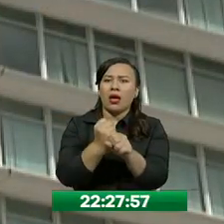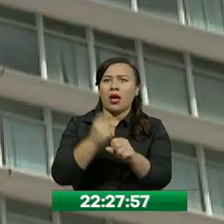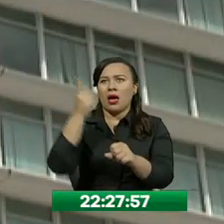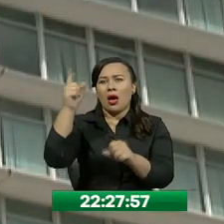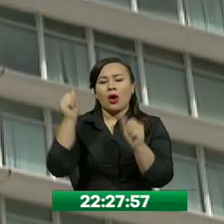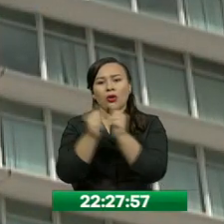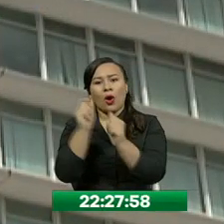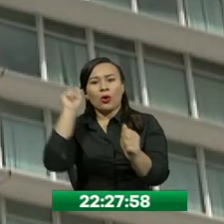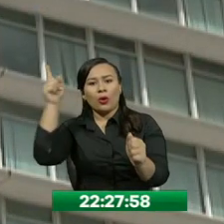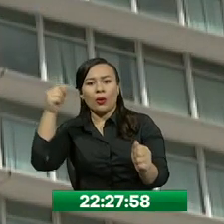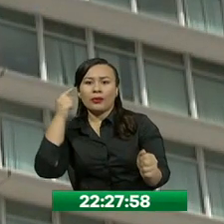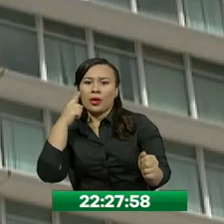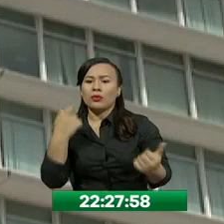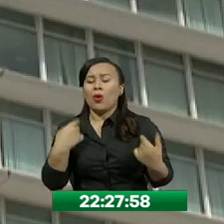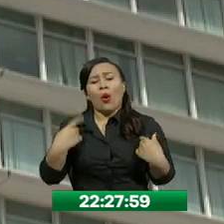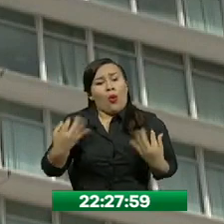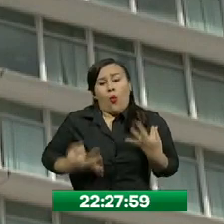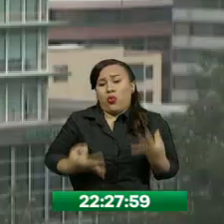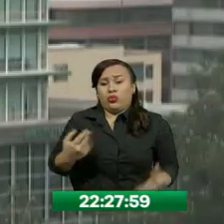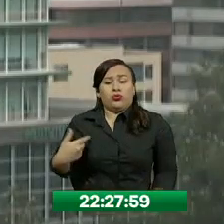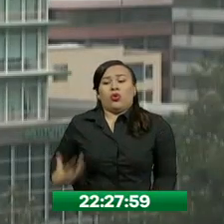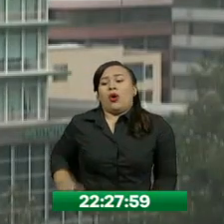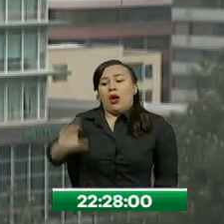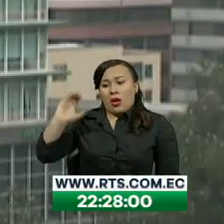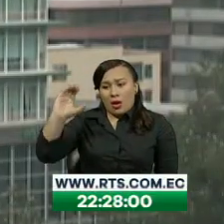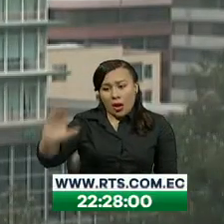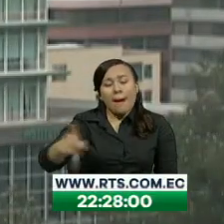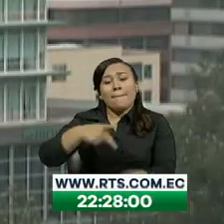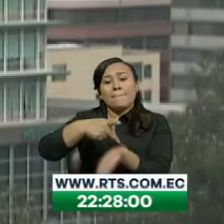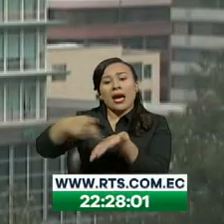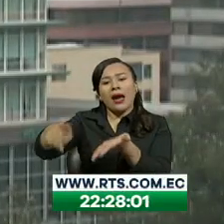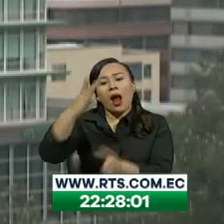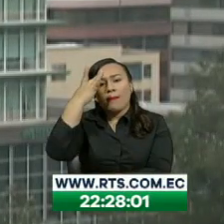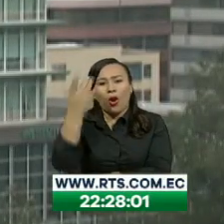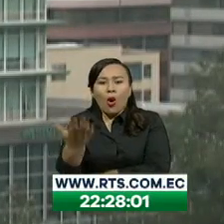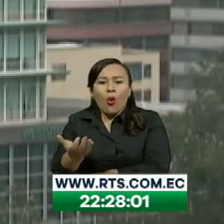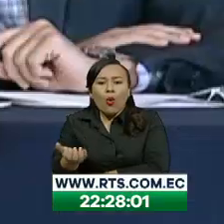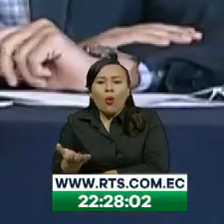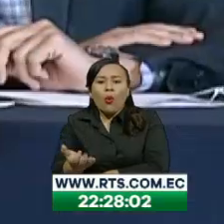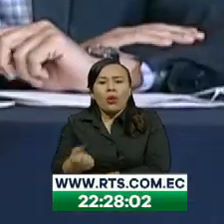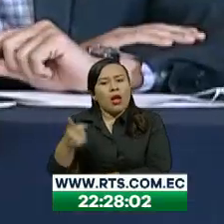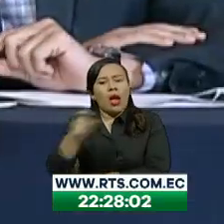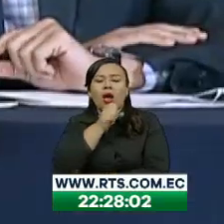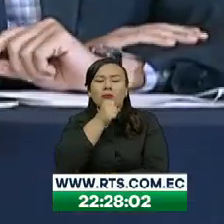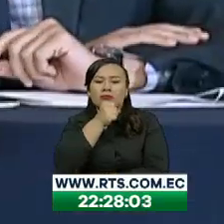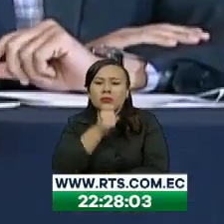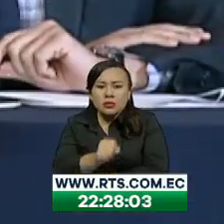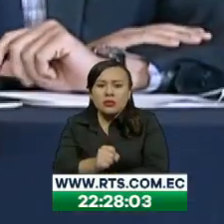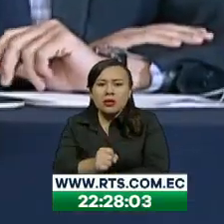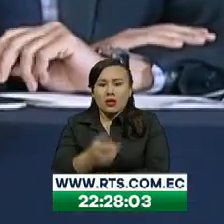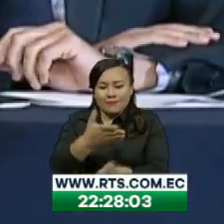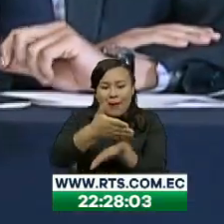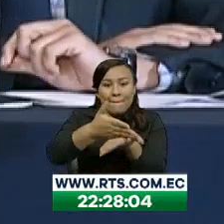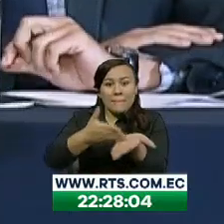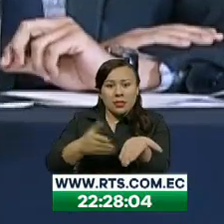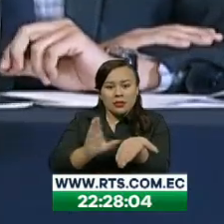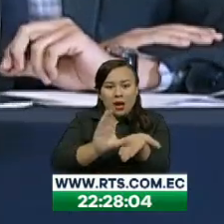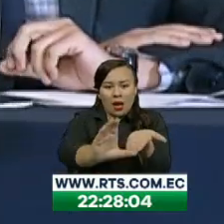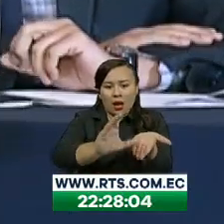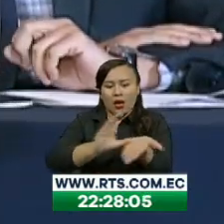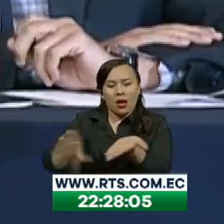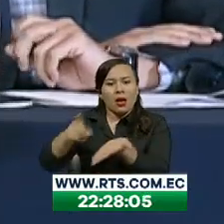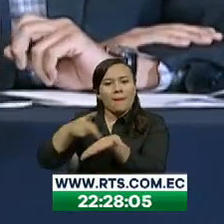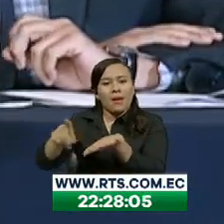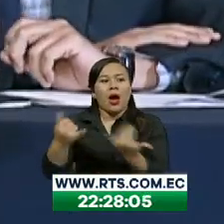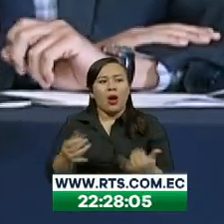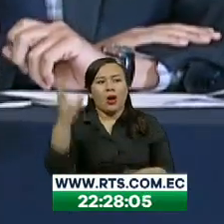deuda de más de 1.250 millones de dólares que se ha acumulado en los últimos 12 años. La mitad ha sido cancelada y se buscan recursos